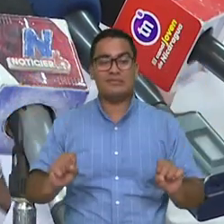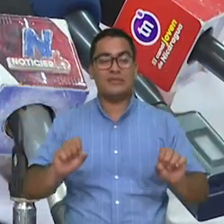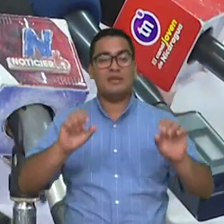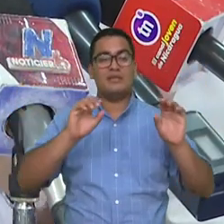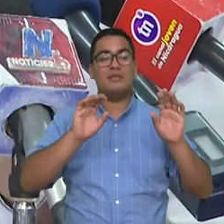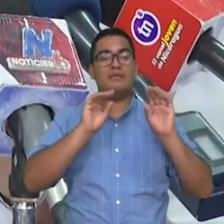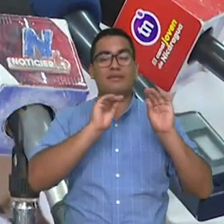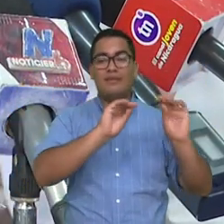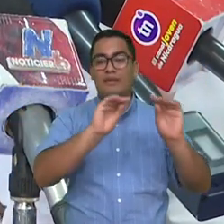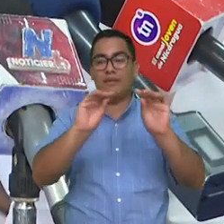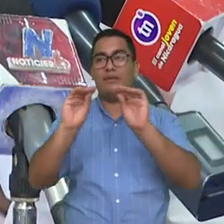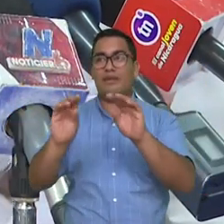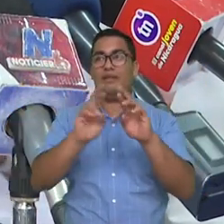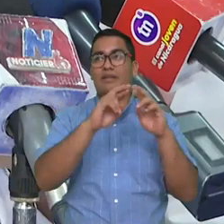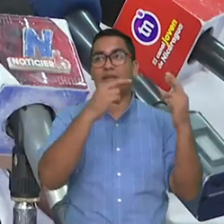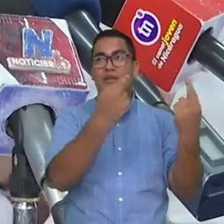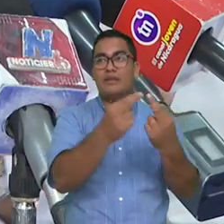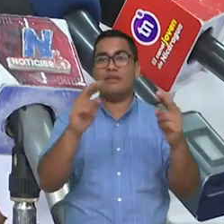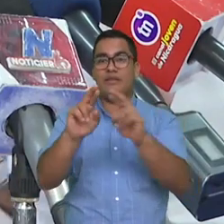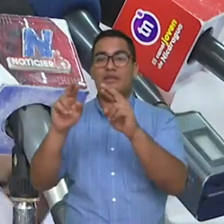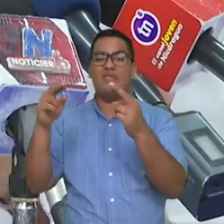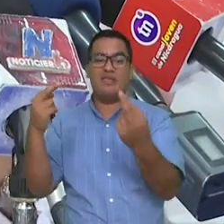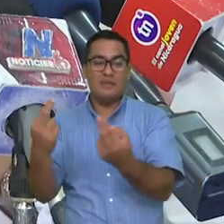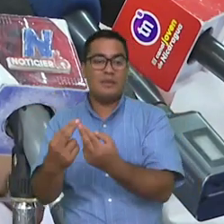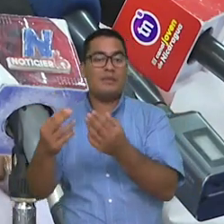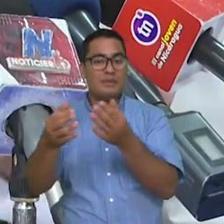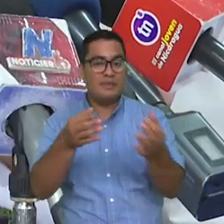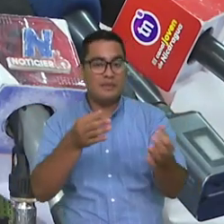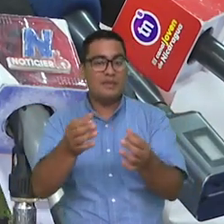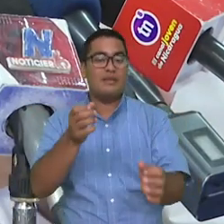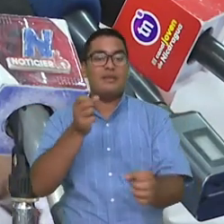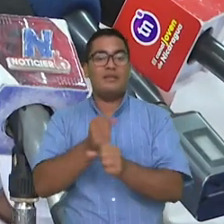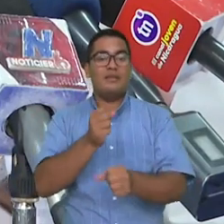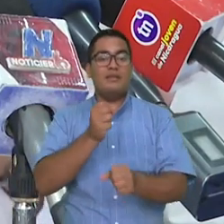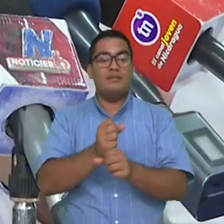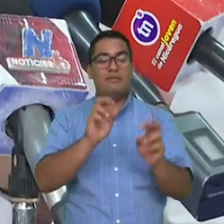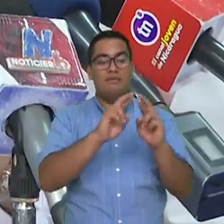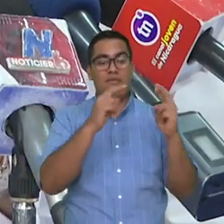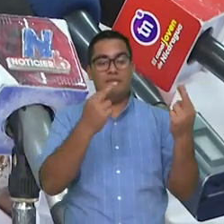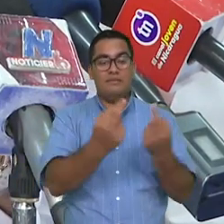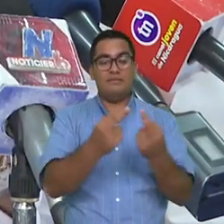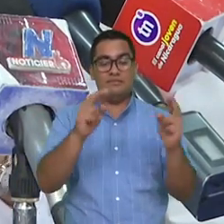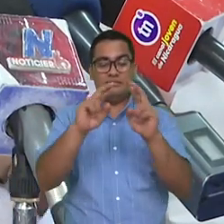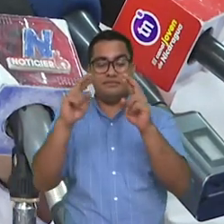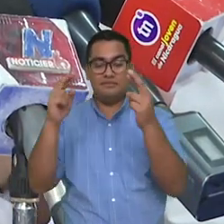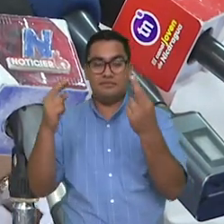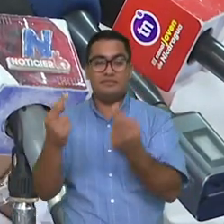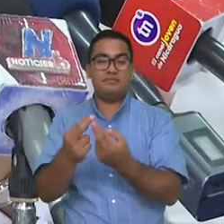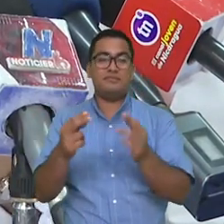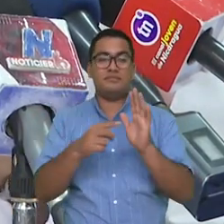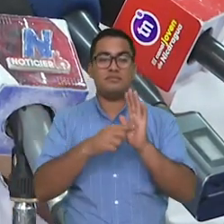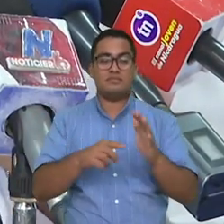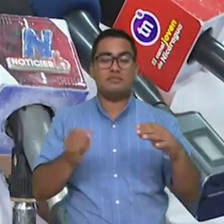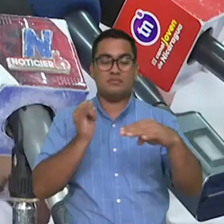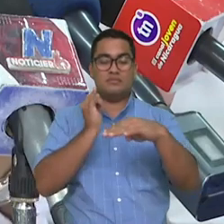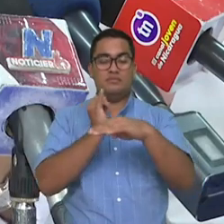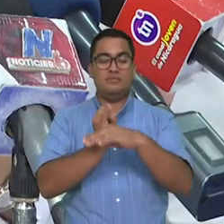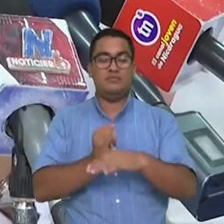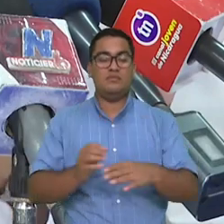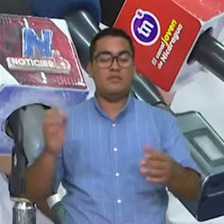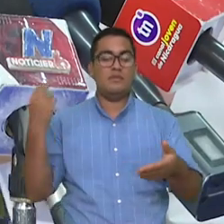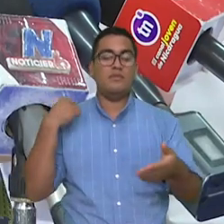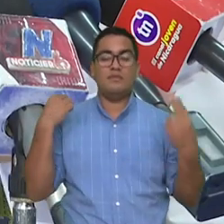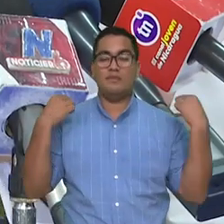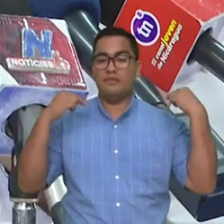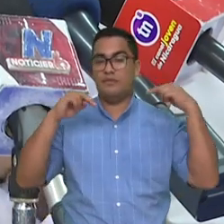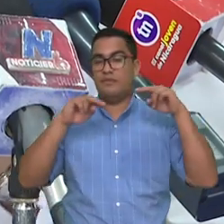reuniéndonos con otros sectores, y ha sido amplia toda esta jornada de reuniones con sectores como las iglesias, los